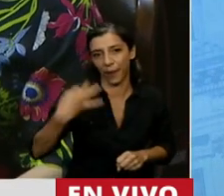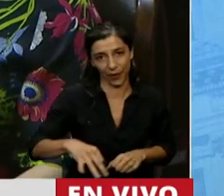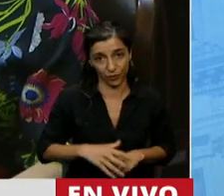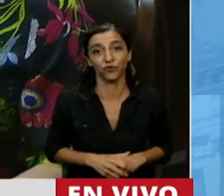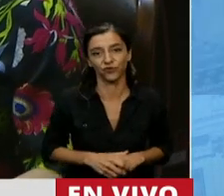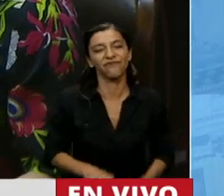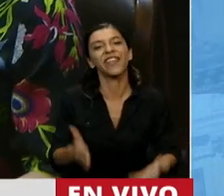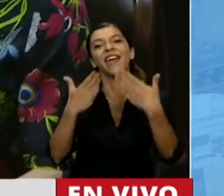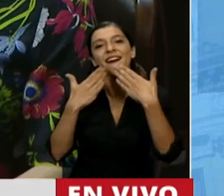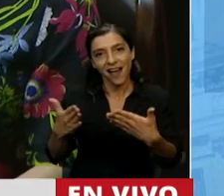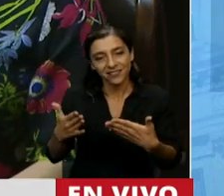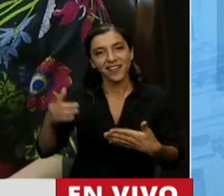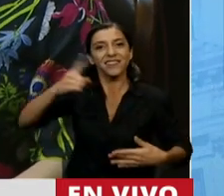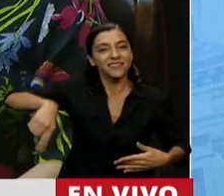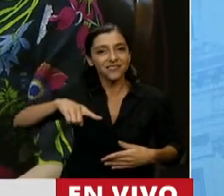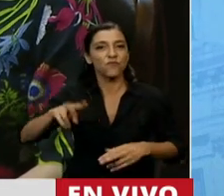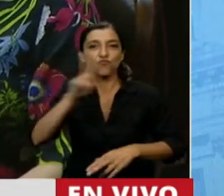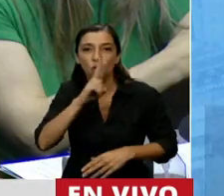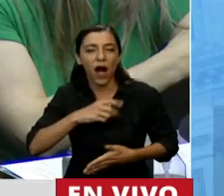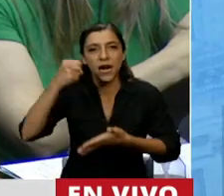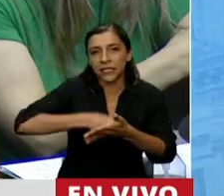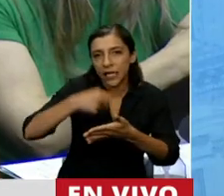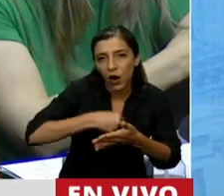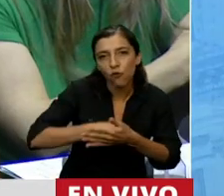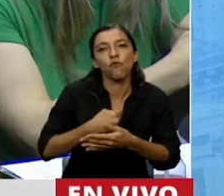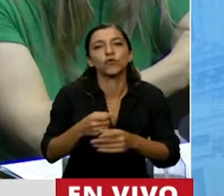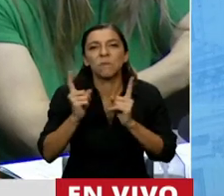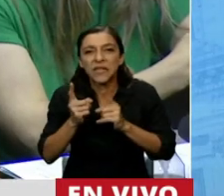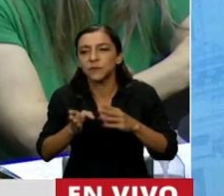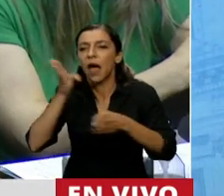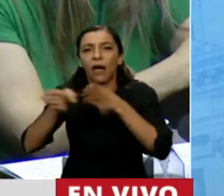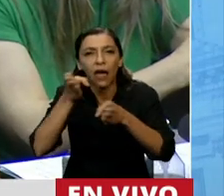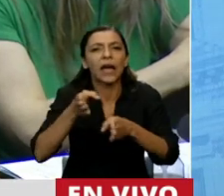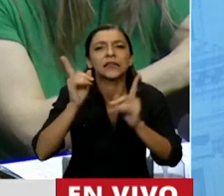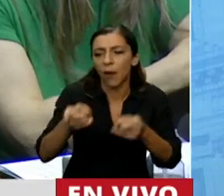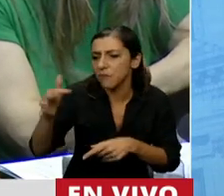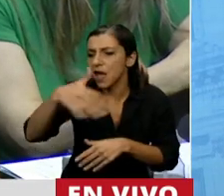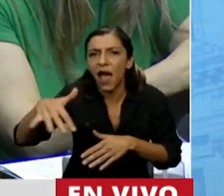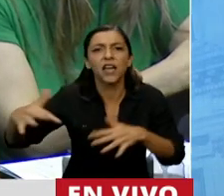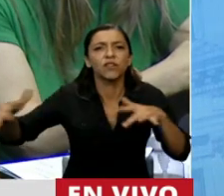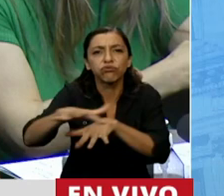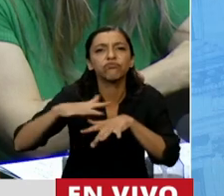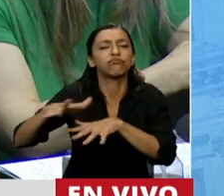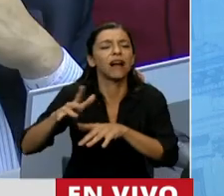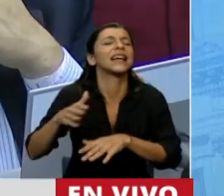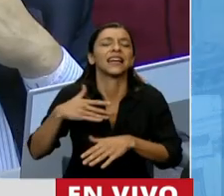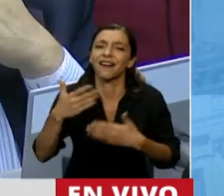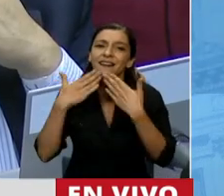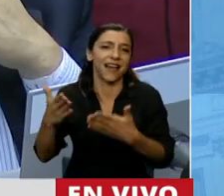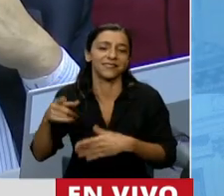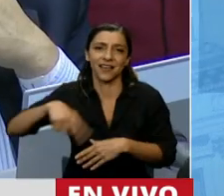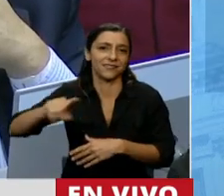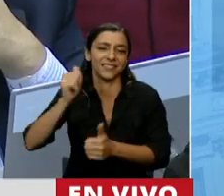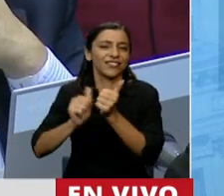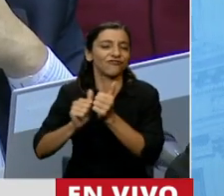las pibas que están y estuvieron en la calle porque entraron en la historia, definitivamente entraron en la